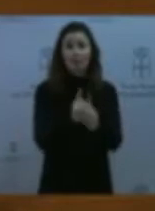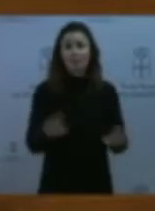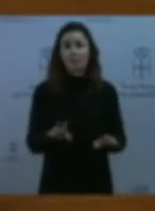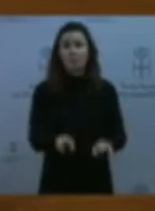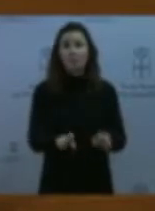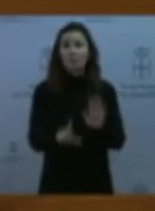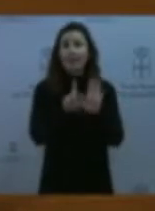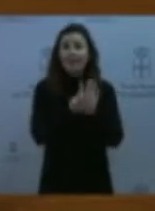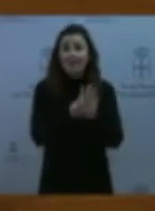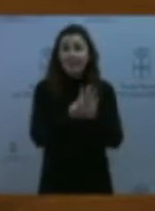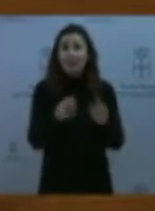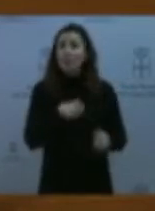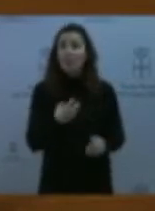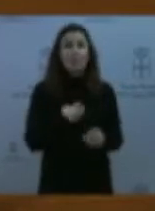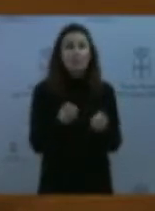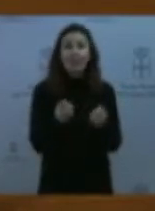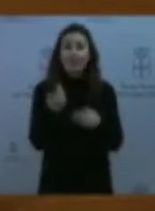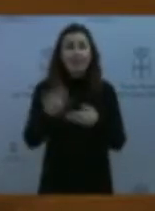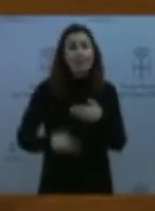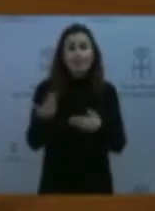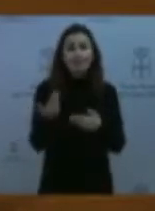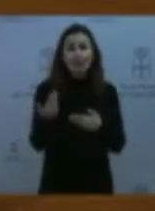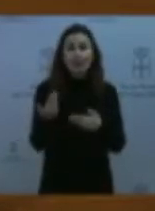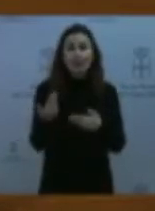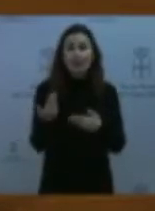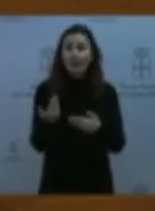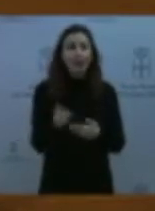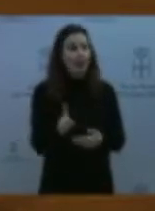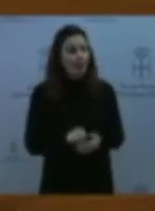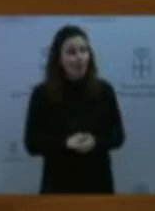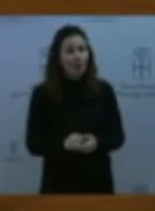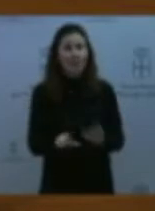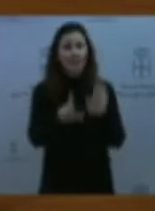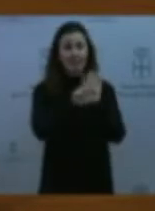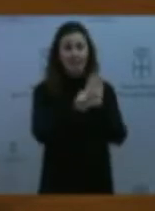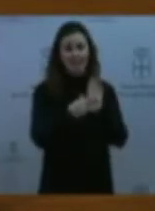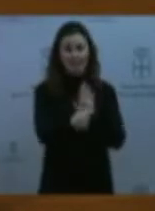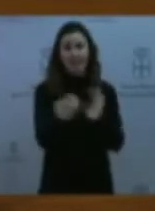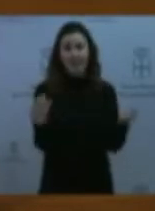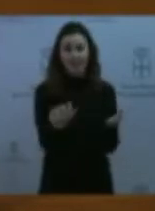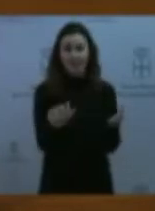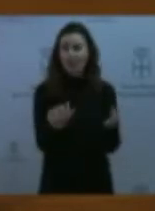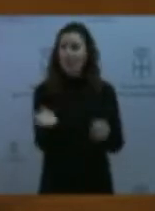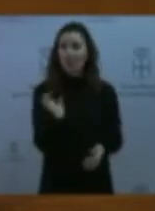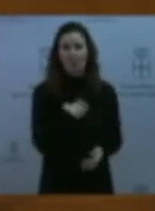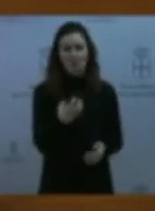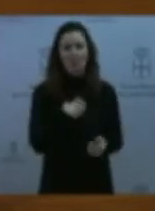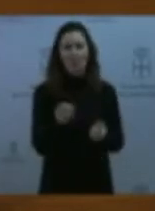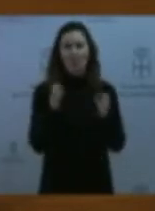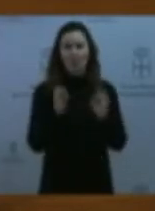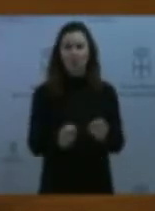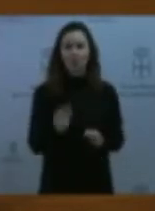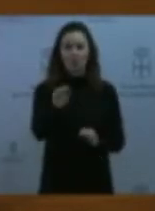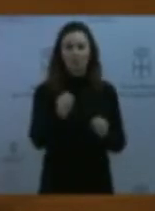Señores diputados, no se puede acotar. La ley dice que no se puede acotar más que lo que corresponde a la letra